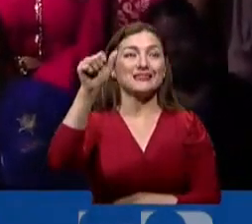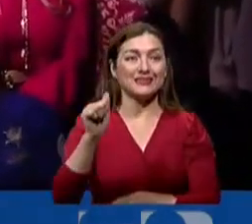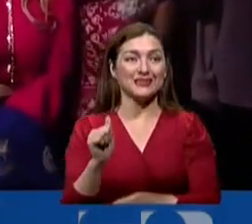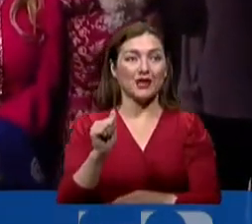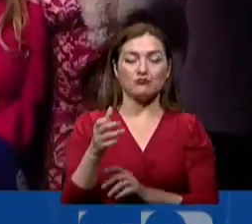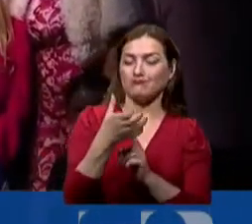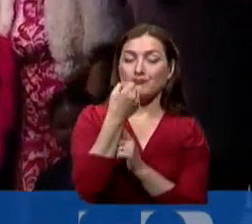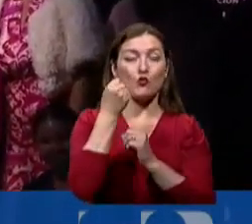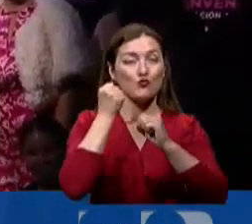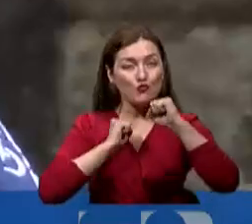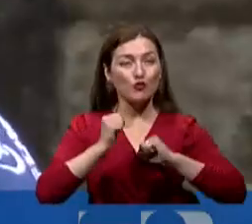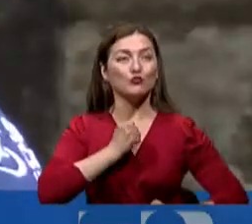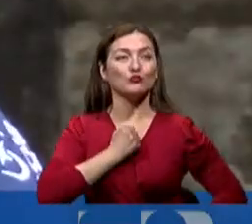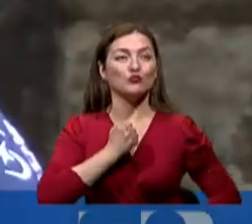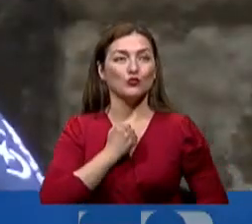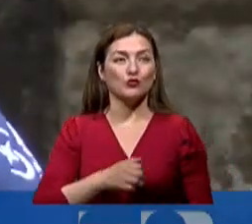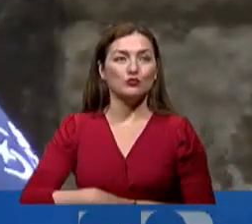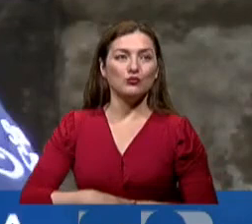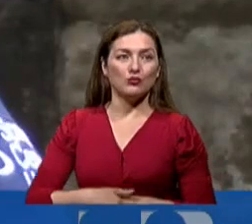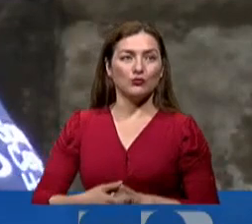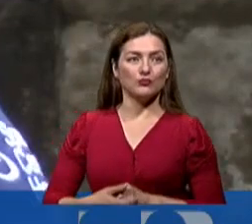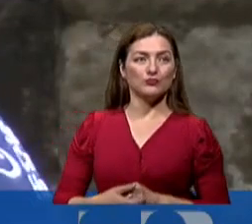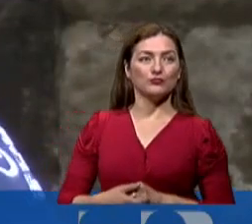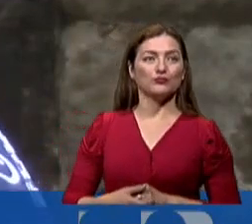lo alcanzó con esfuerzo propio. Fueron en total